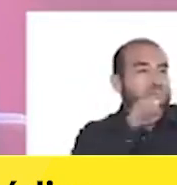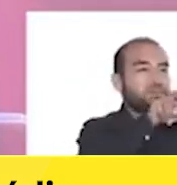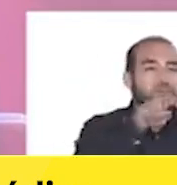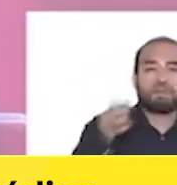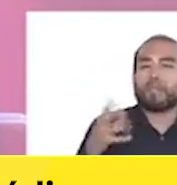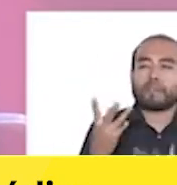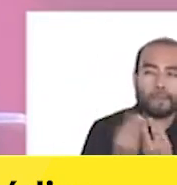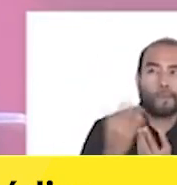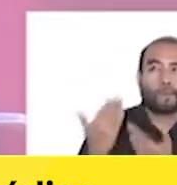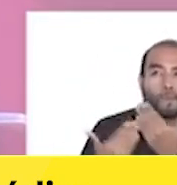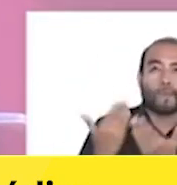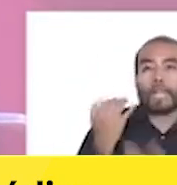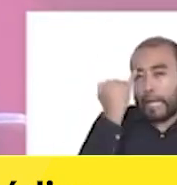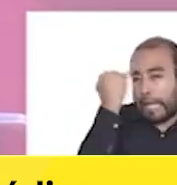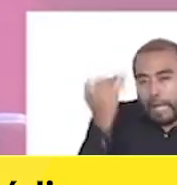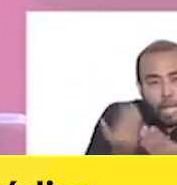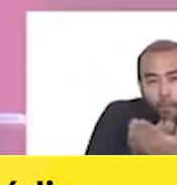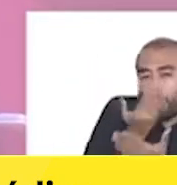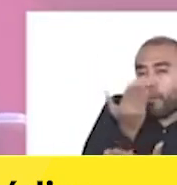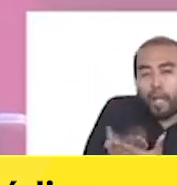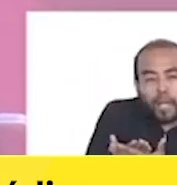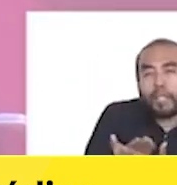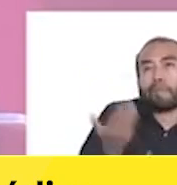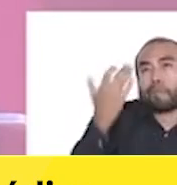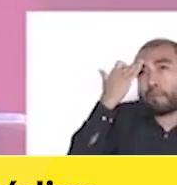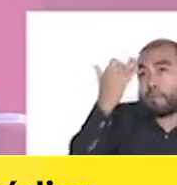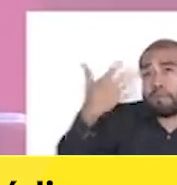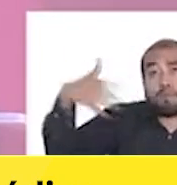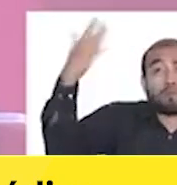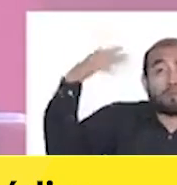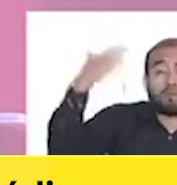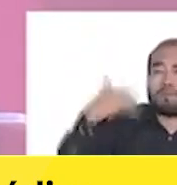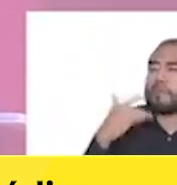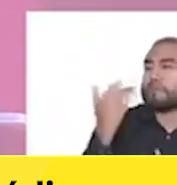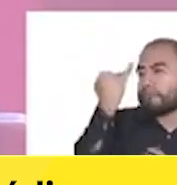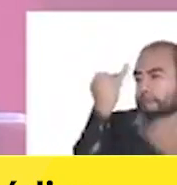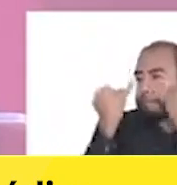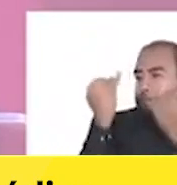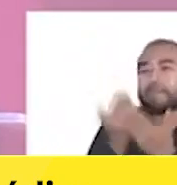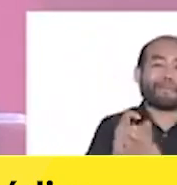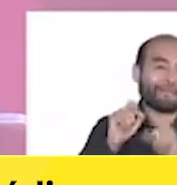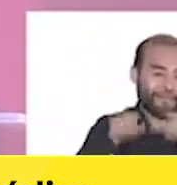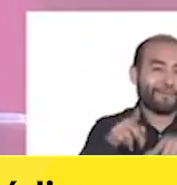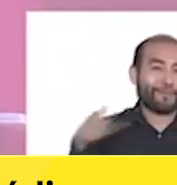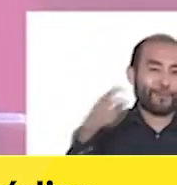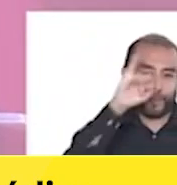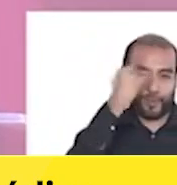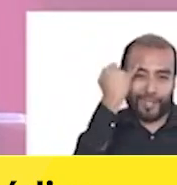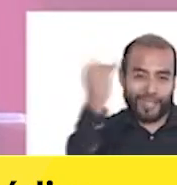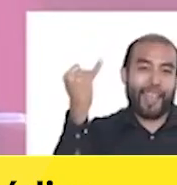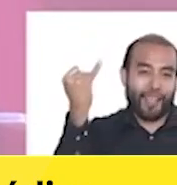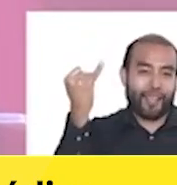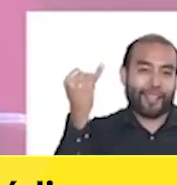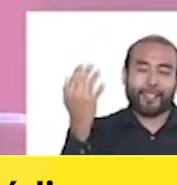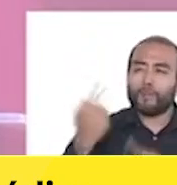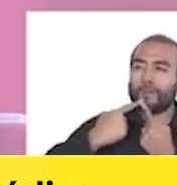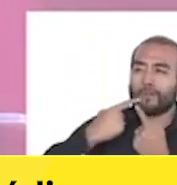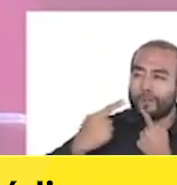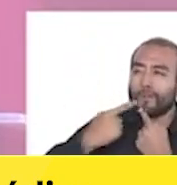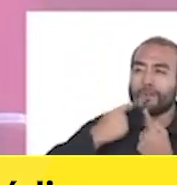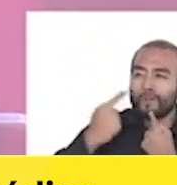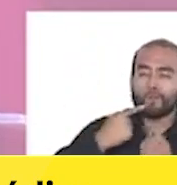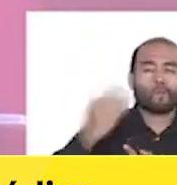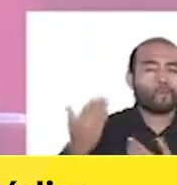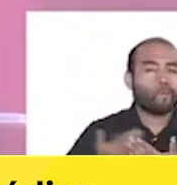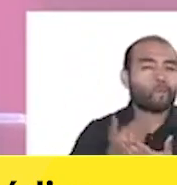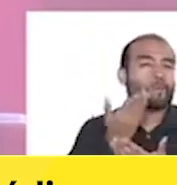para fortalecer, dice, la pensión con un servicio médico a domicilio. La medida, por supuesto, busca ahora mejorar la calidad de vida